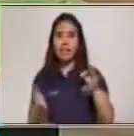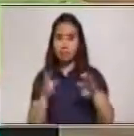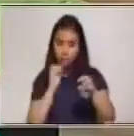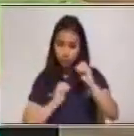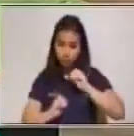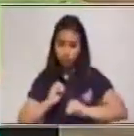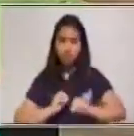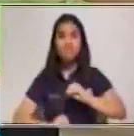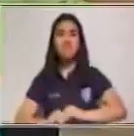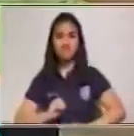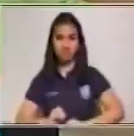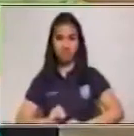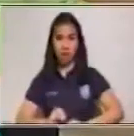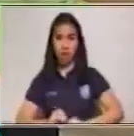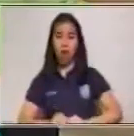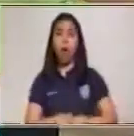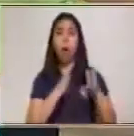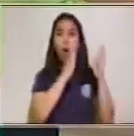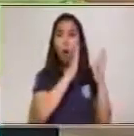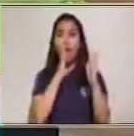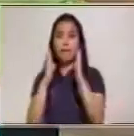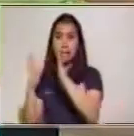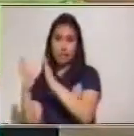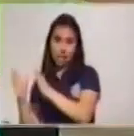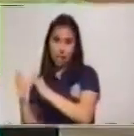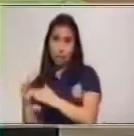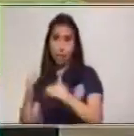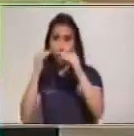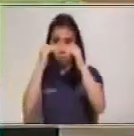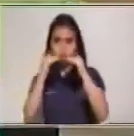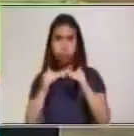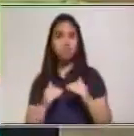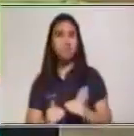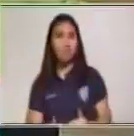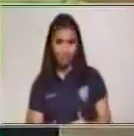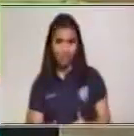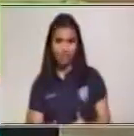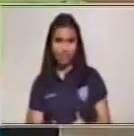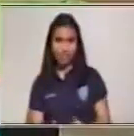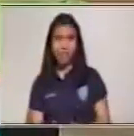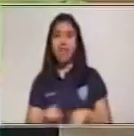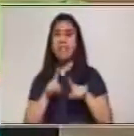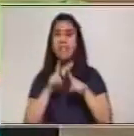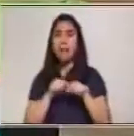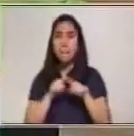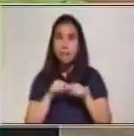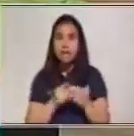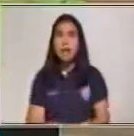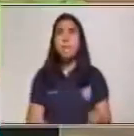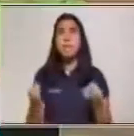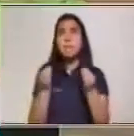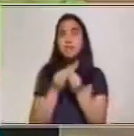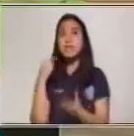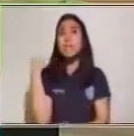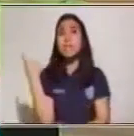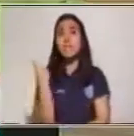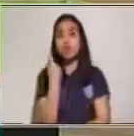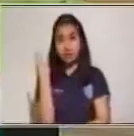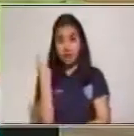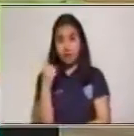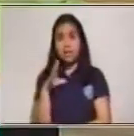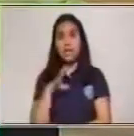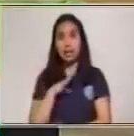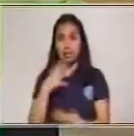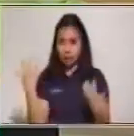el organizador según el que vayas a utilizar. Entonces, es importante que podamos tomar en cuenta todas